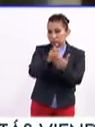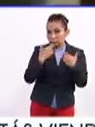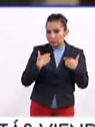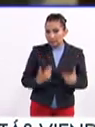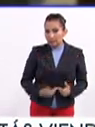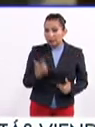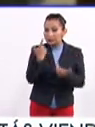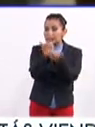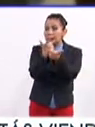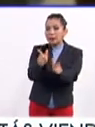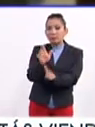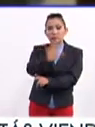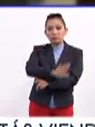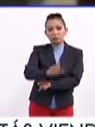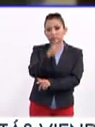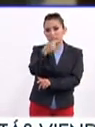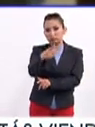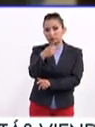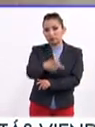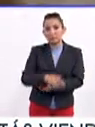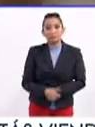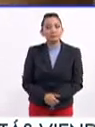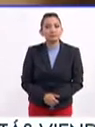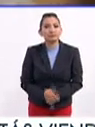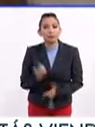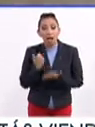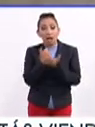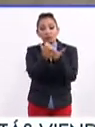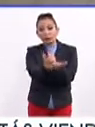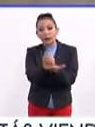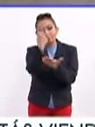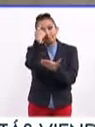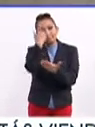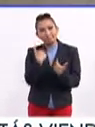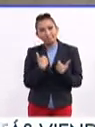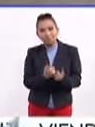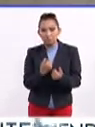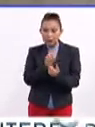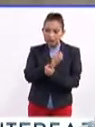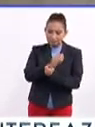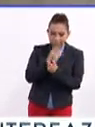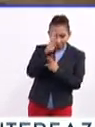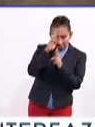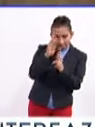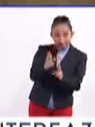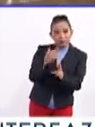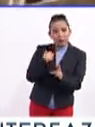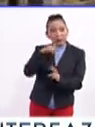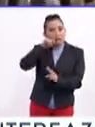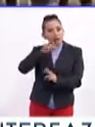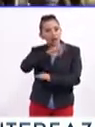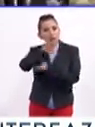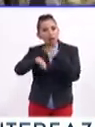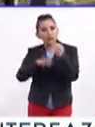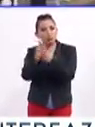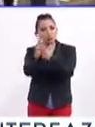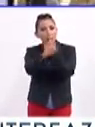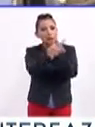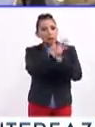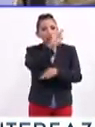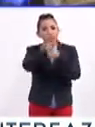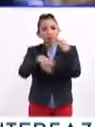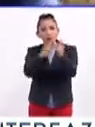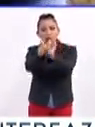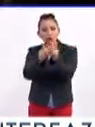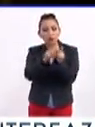humanos y a las libertades fundamentales. Favorecerá la comprensión, la tolerancia y la amistad entre todas las naciones y todos